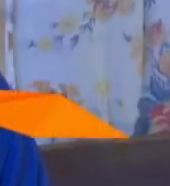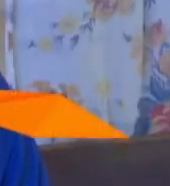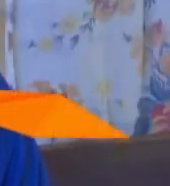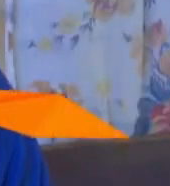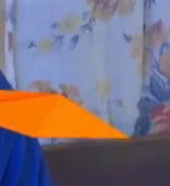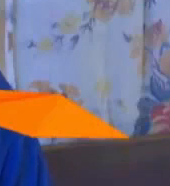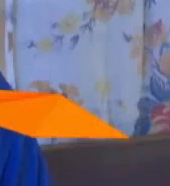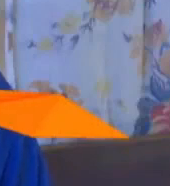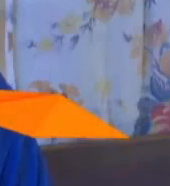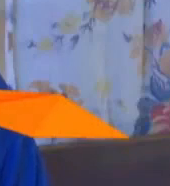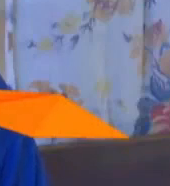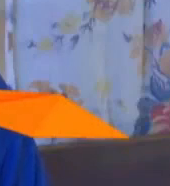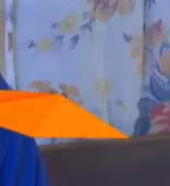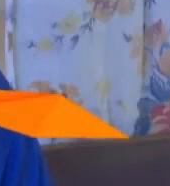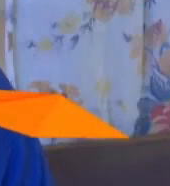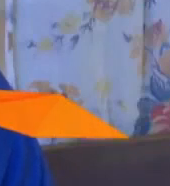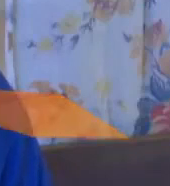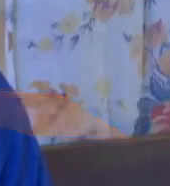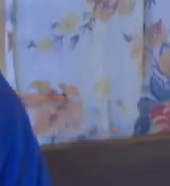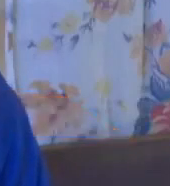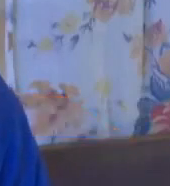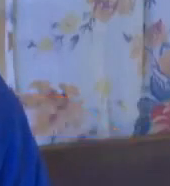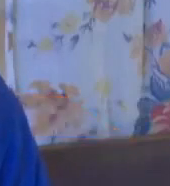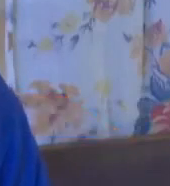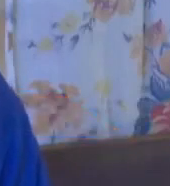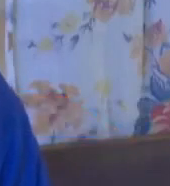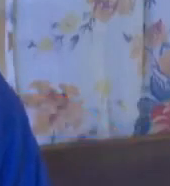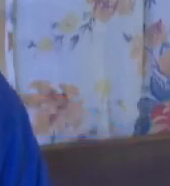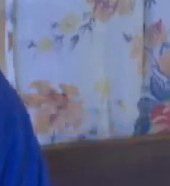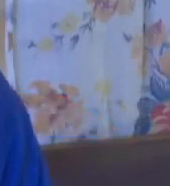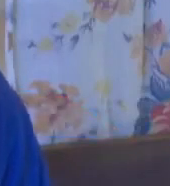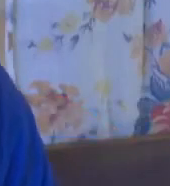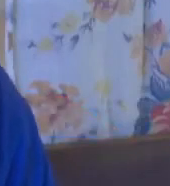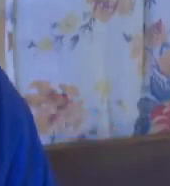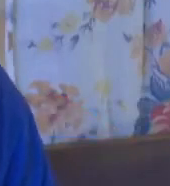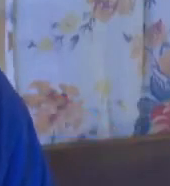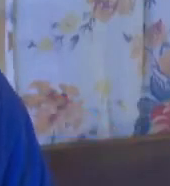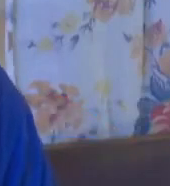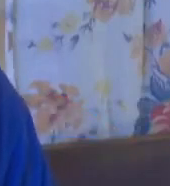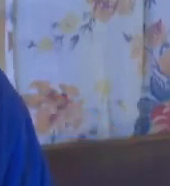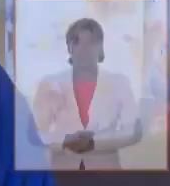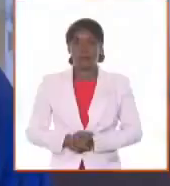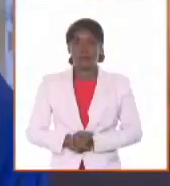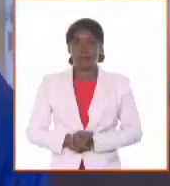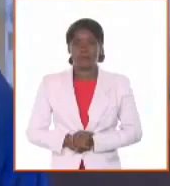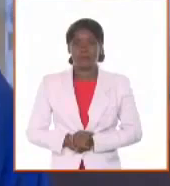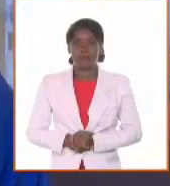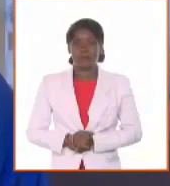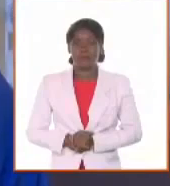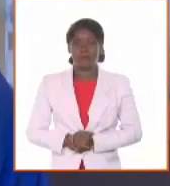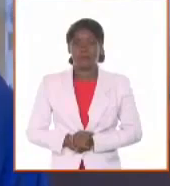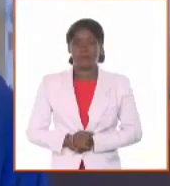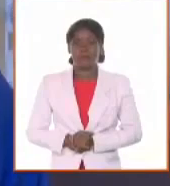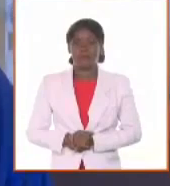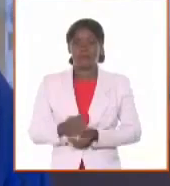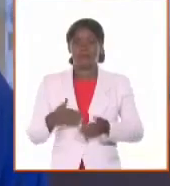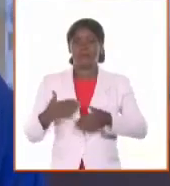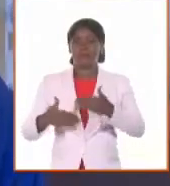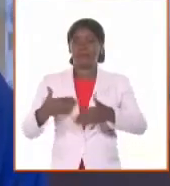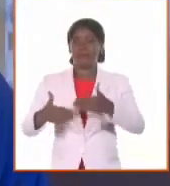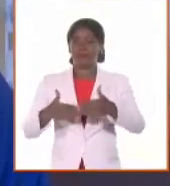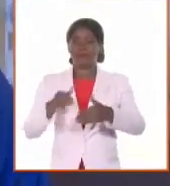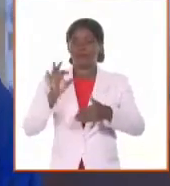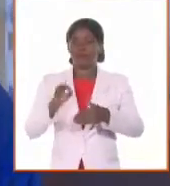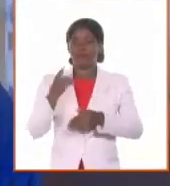y se conviertes en un problema constantemente cuando uno llama acá el teléfono se mantiene ocupado porque como por un solo número Parece que son